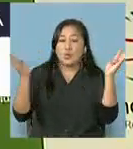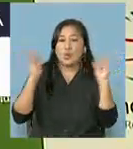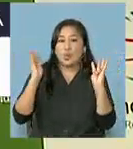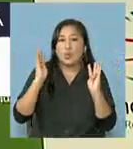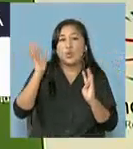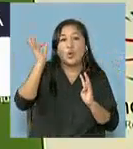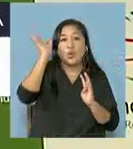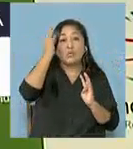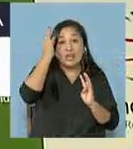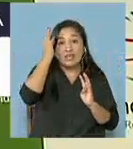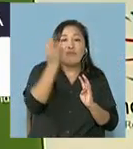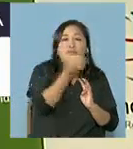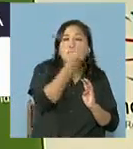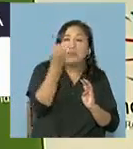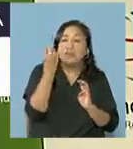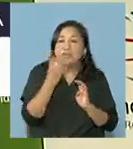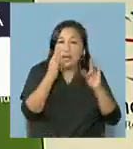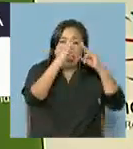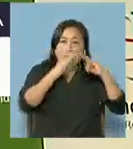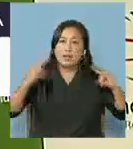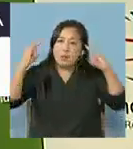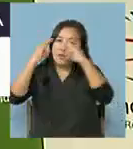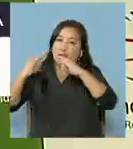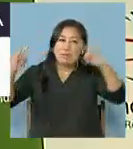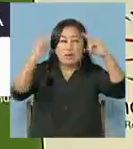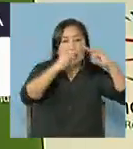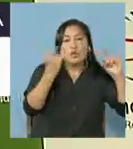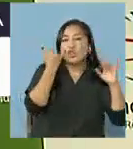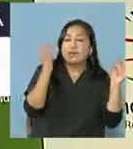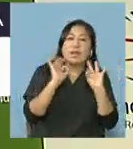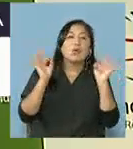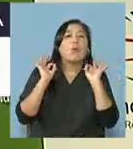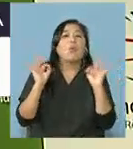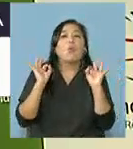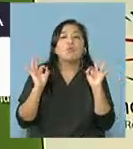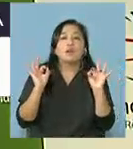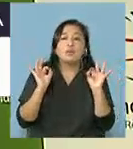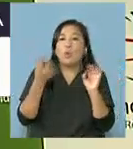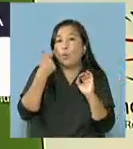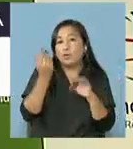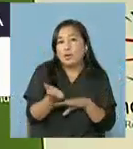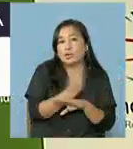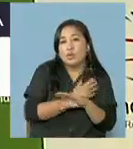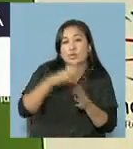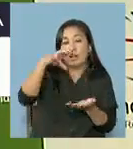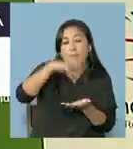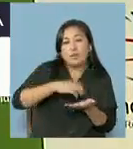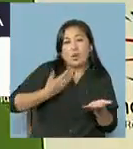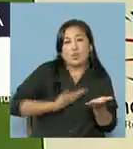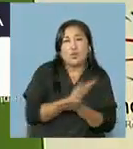30 puestos de los artesanos para sacar todas esas carpas que afeaban un poco la plaza, ya está concluida. Recién estuvimos con el empresario el